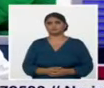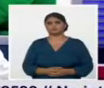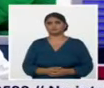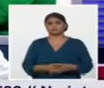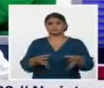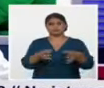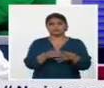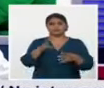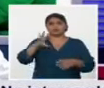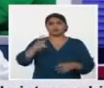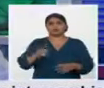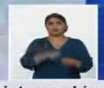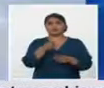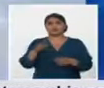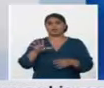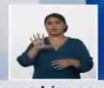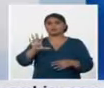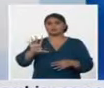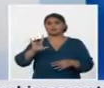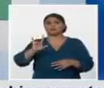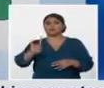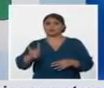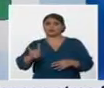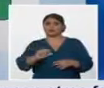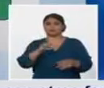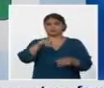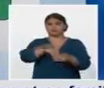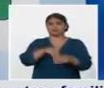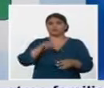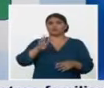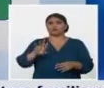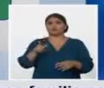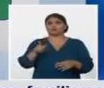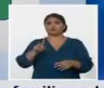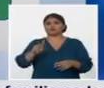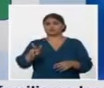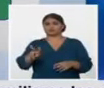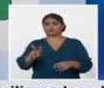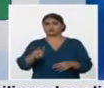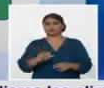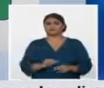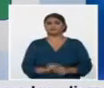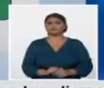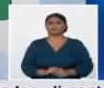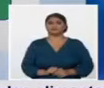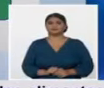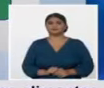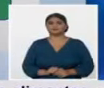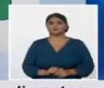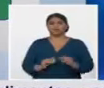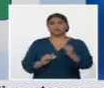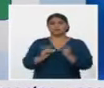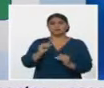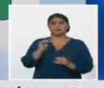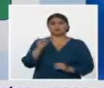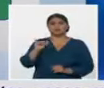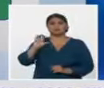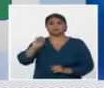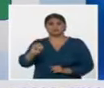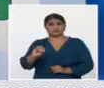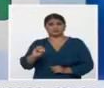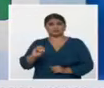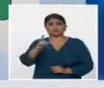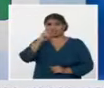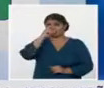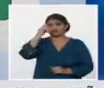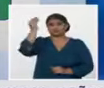a 59, 412, y más de 60, y no tengo que decir lo riesgoso de este